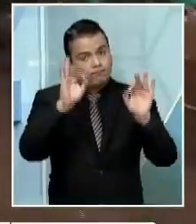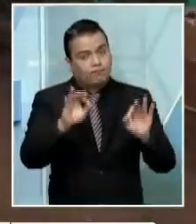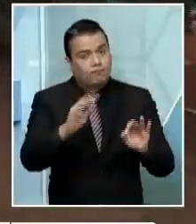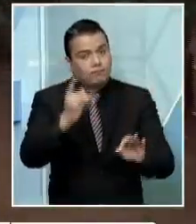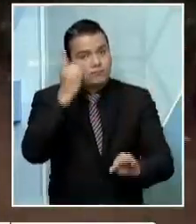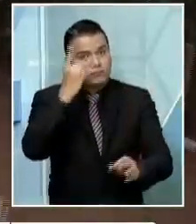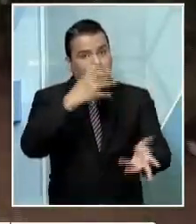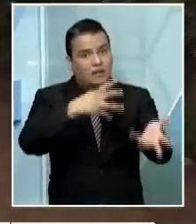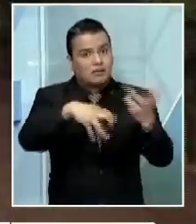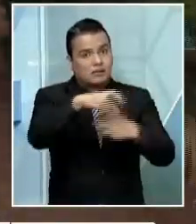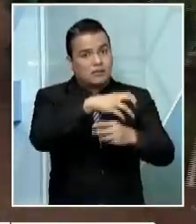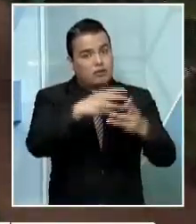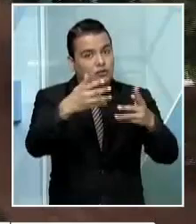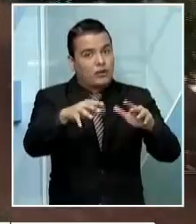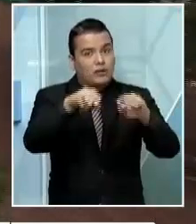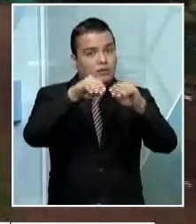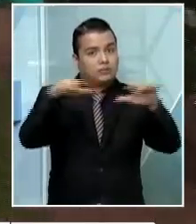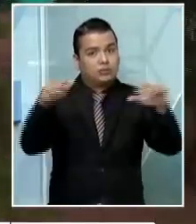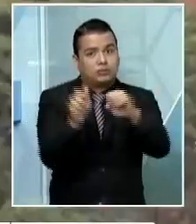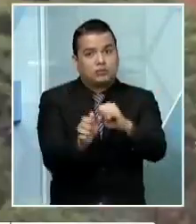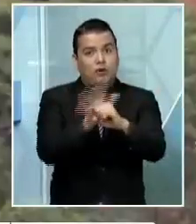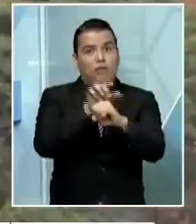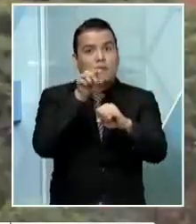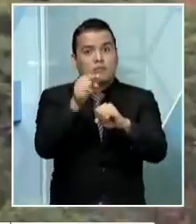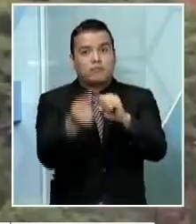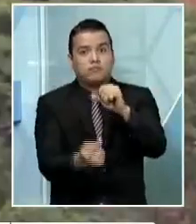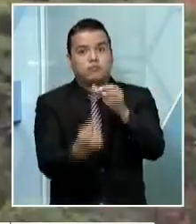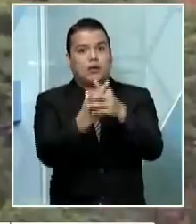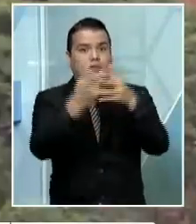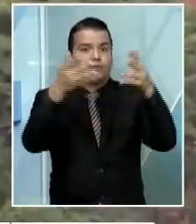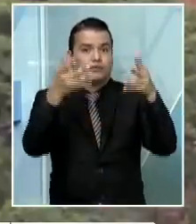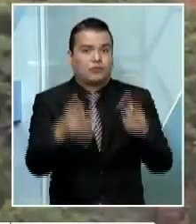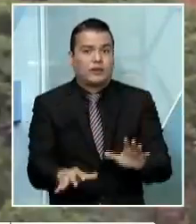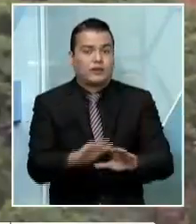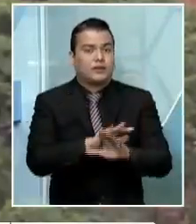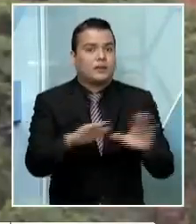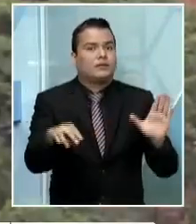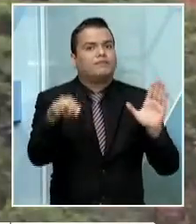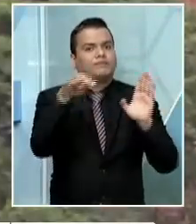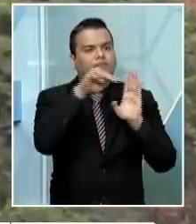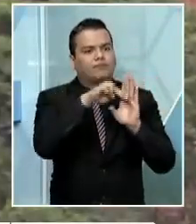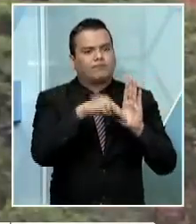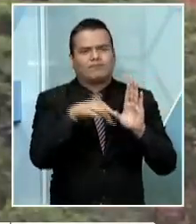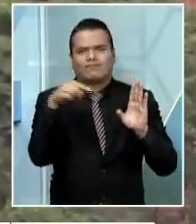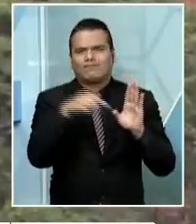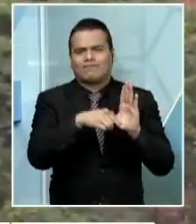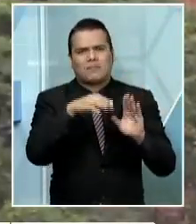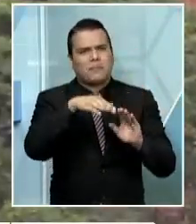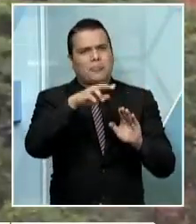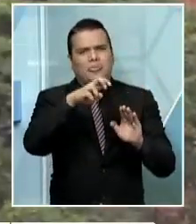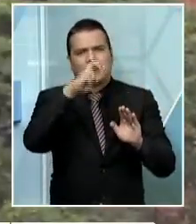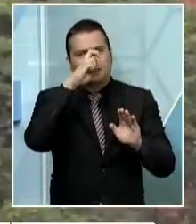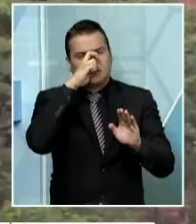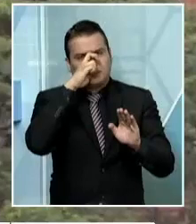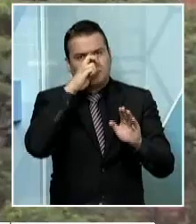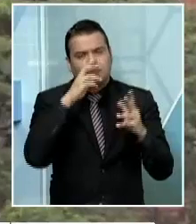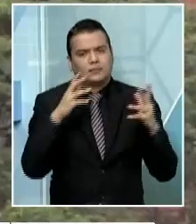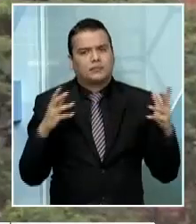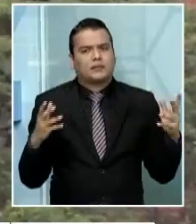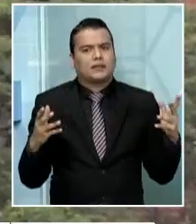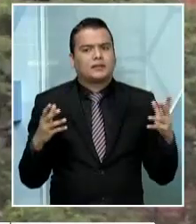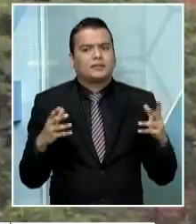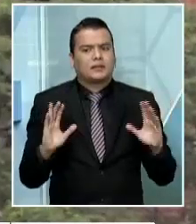convierta en foco de infección. Por eso todos los protocolos, absolutamente todos los mecanismos de protección y